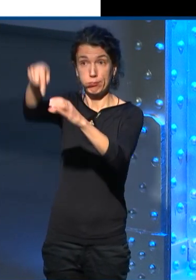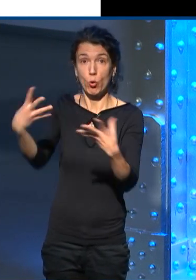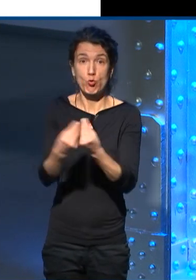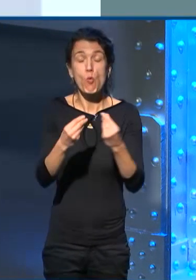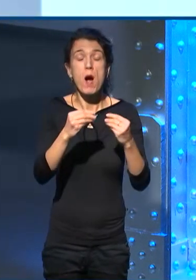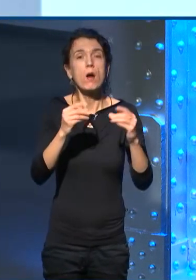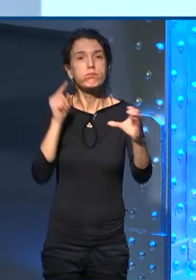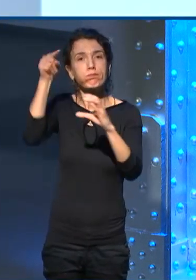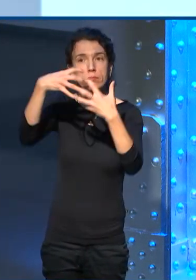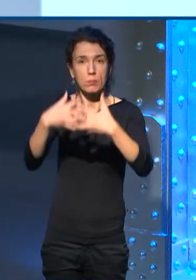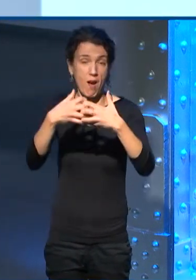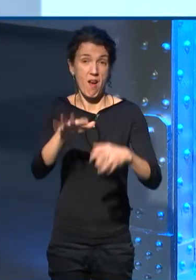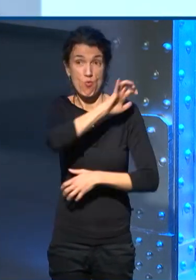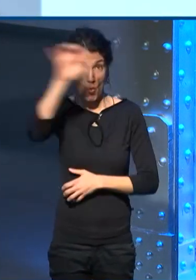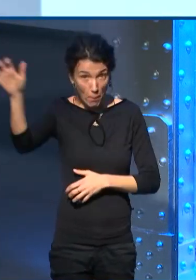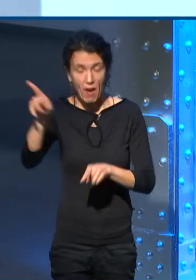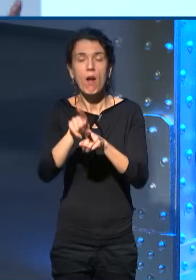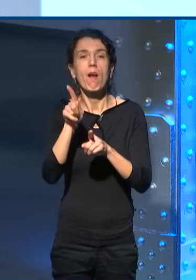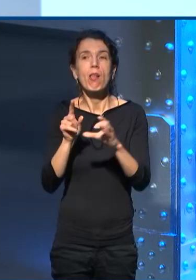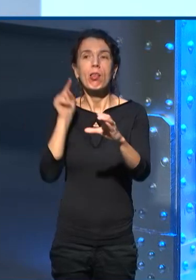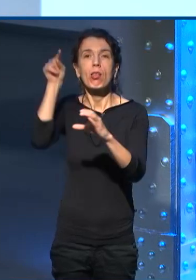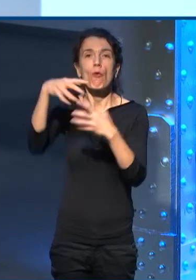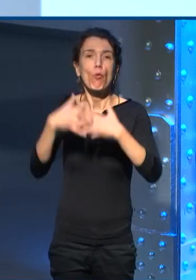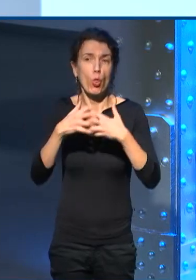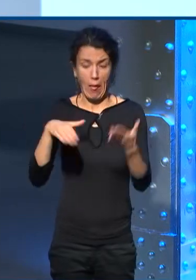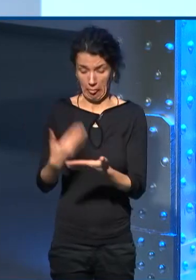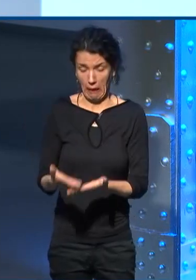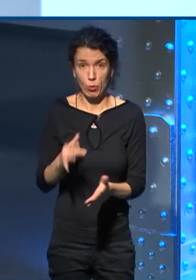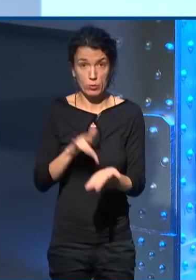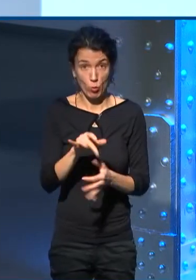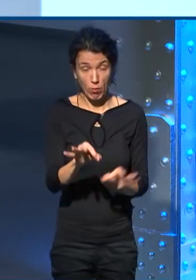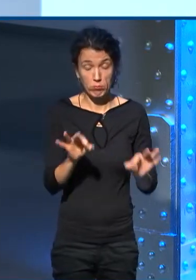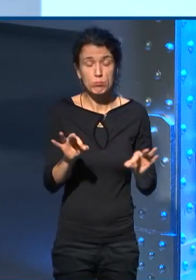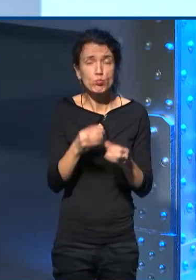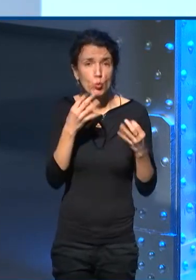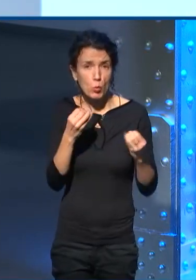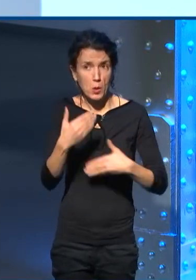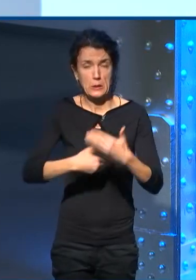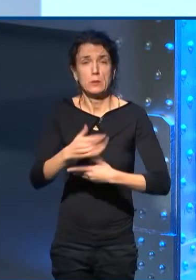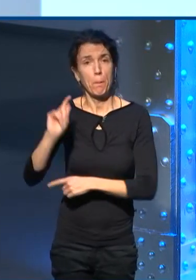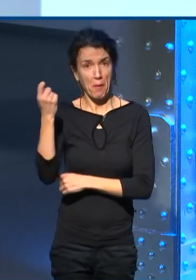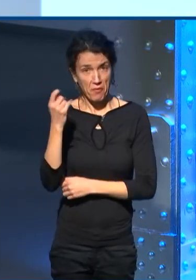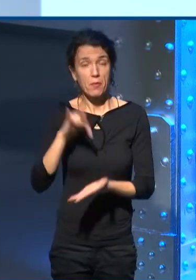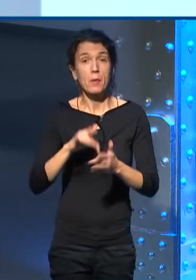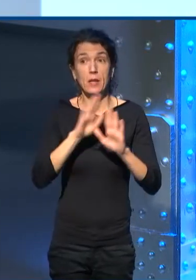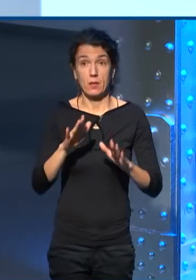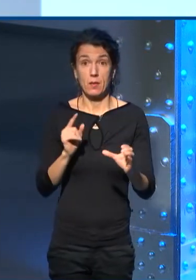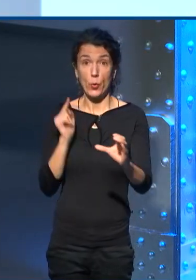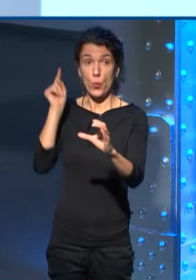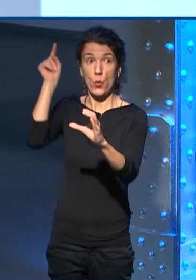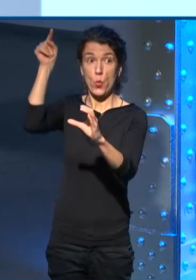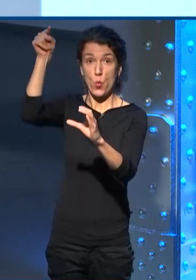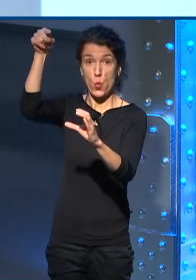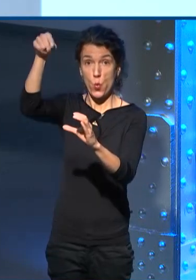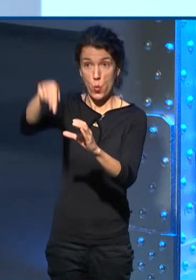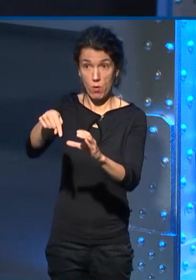Mars Express, la nave europea que se lanzó en 2003, que está funcionando desde entonces muy bien, muy exitosa, pero lanzaba esta cápsula Beagle